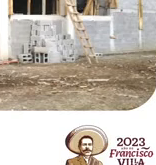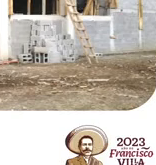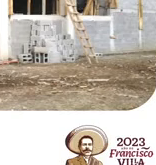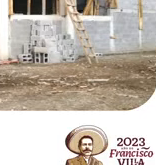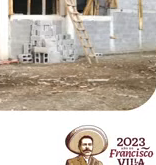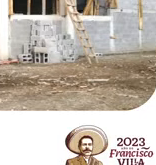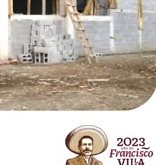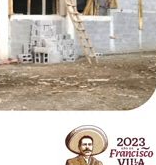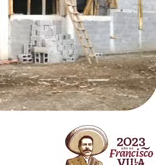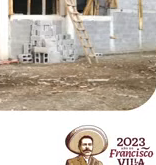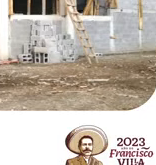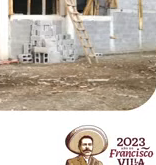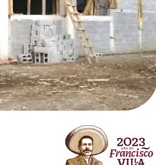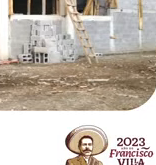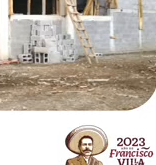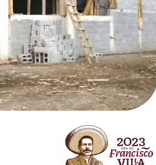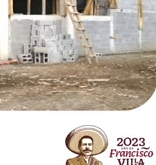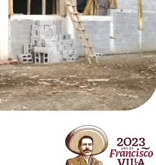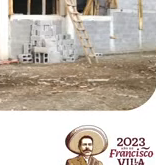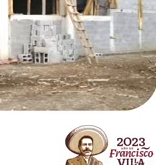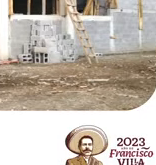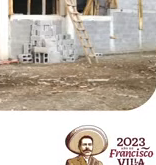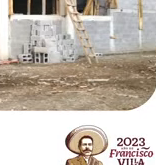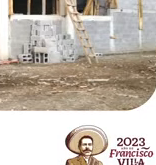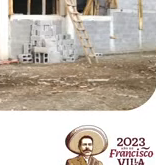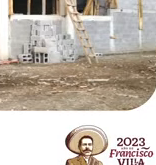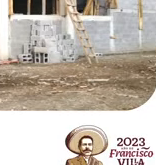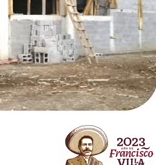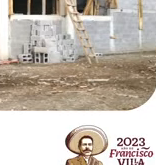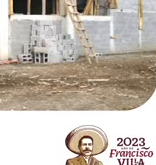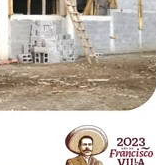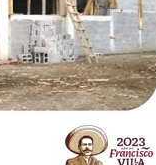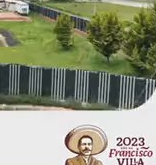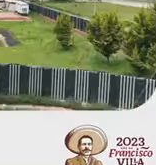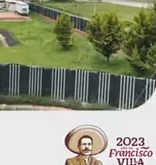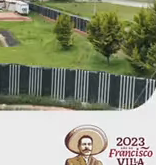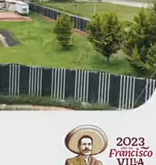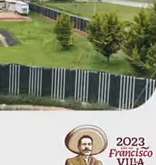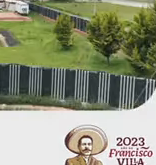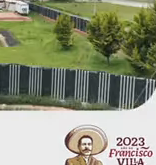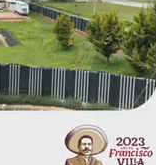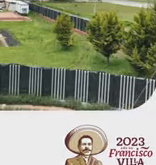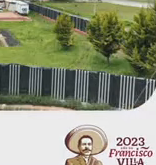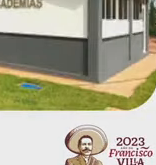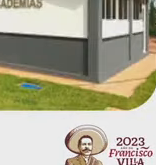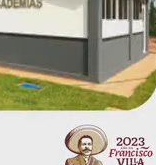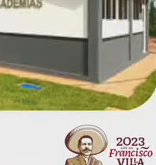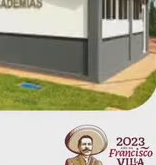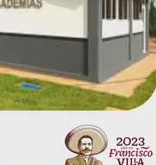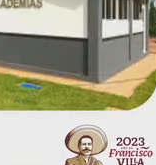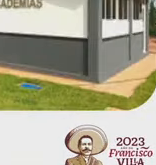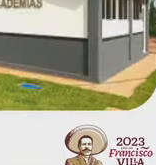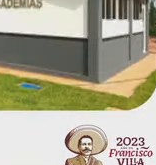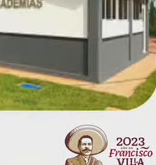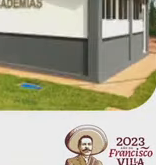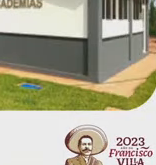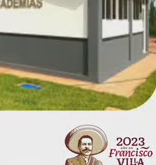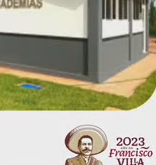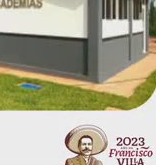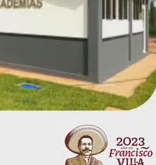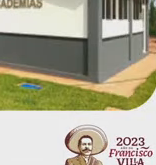inició en el 19, desde lo que son las construcciones de concluidas,